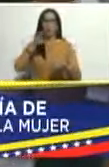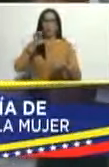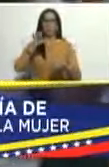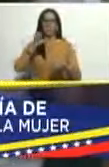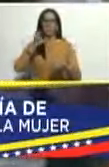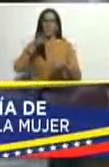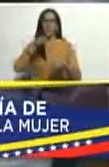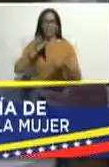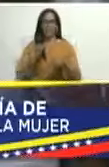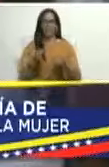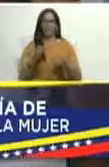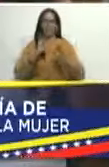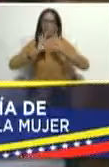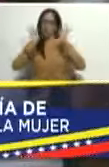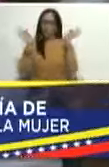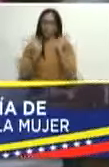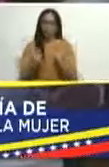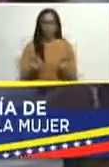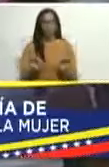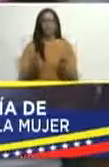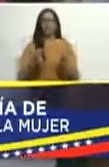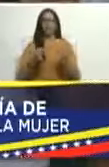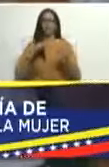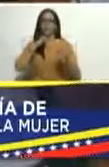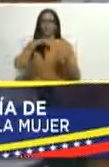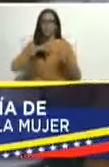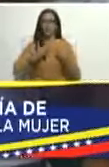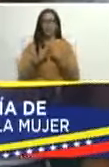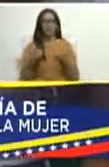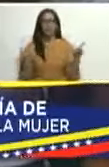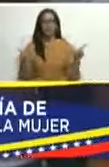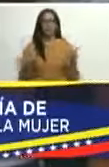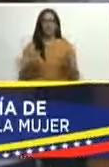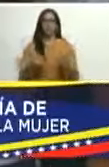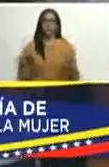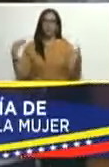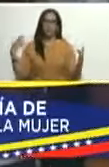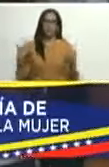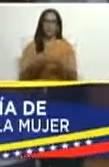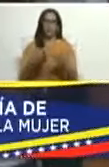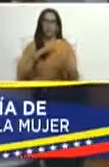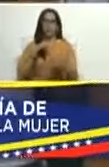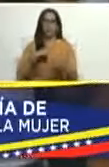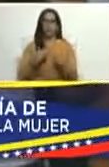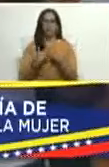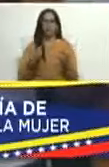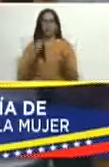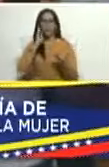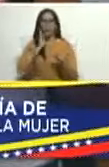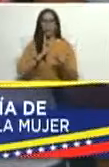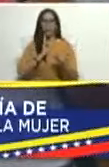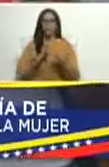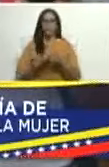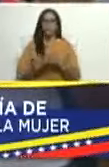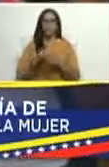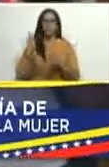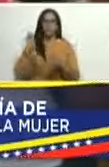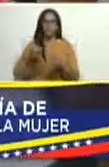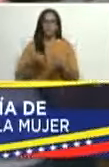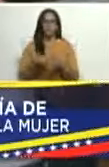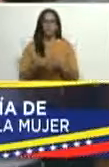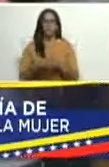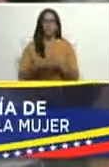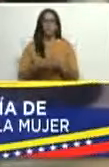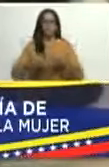conocido su característica, su historia libertaria, su gesta con justo a nuestro libertador. También nos hemos nutrido